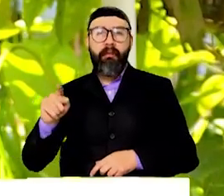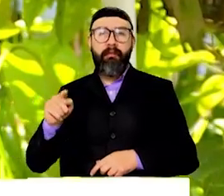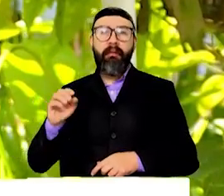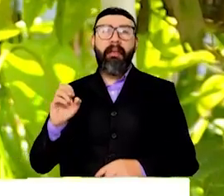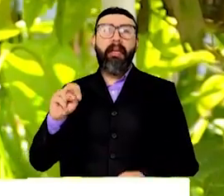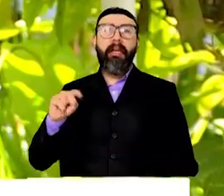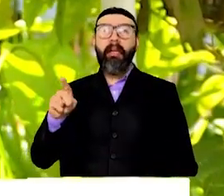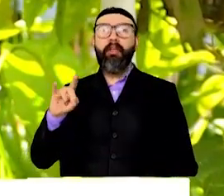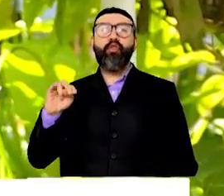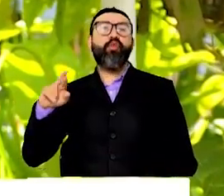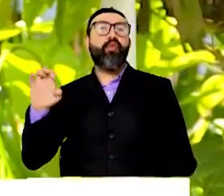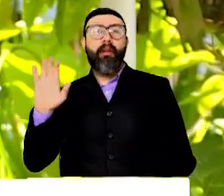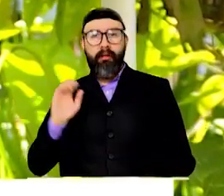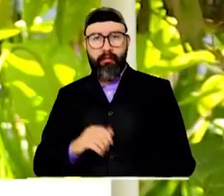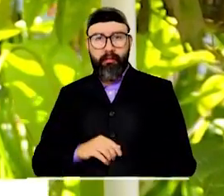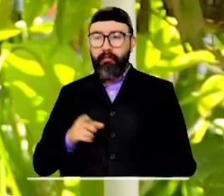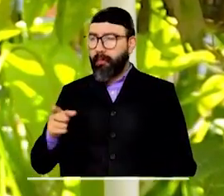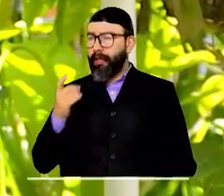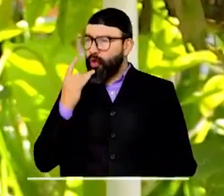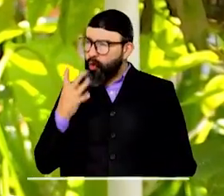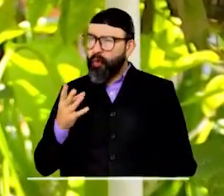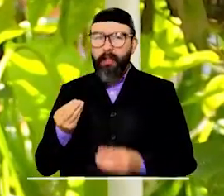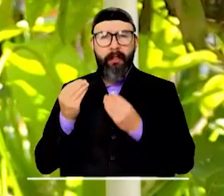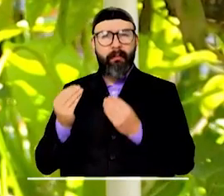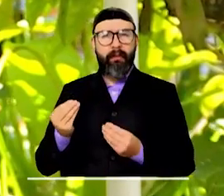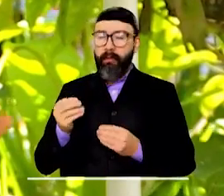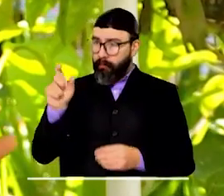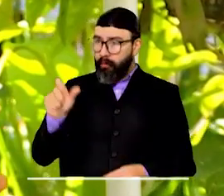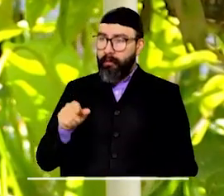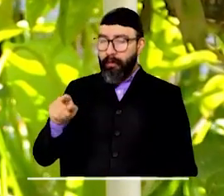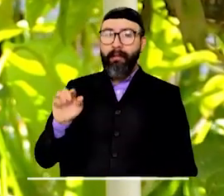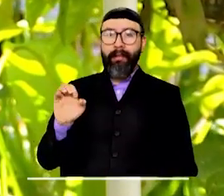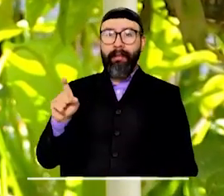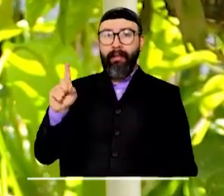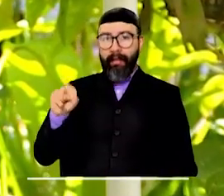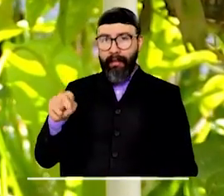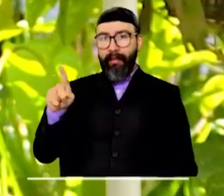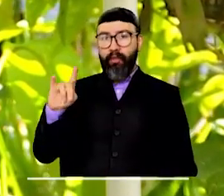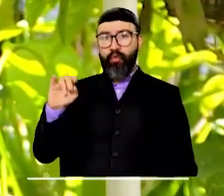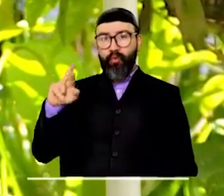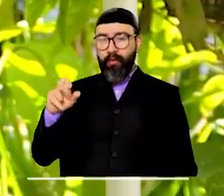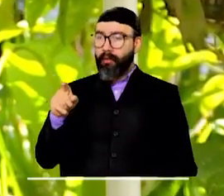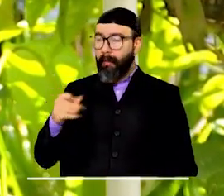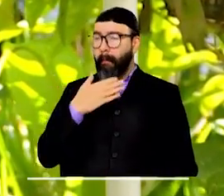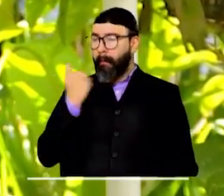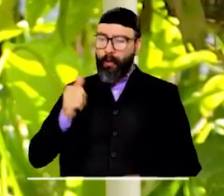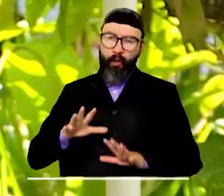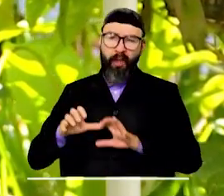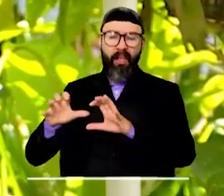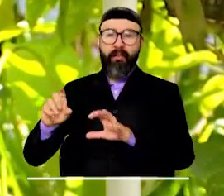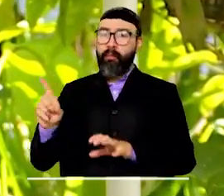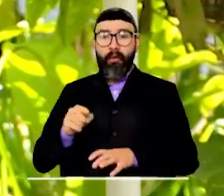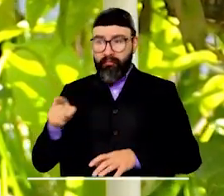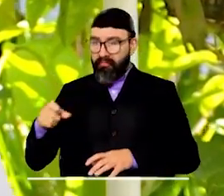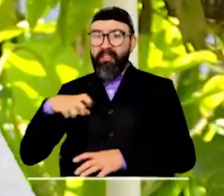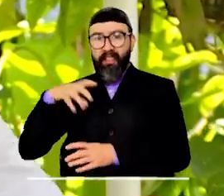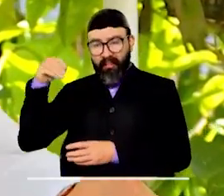ensure. Un paciente con ensure no va a mejorar de un cáncer. Con lácteos y